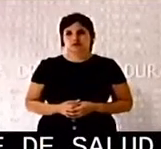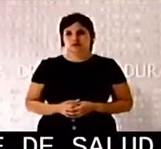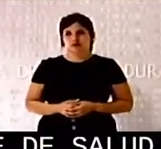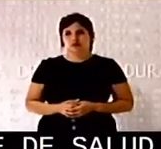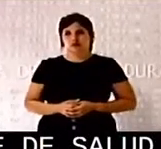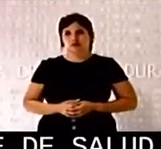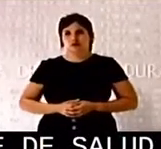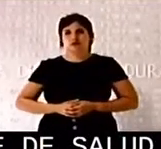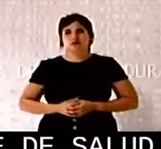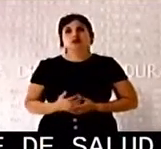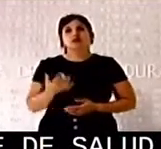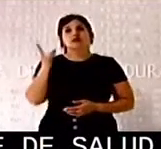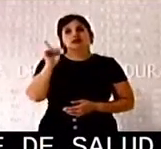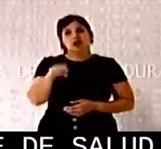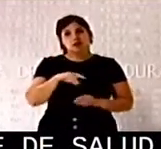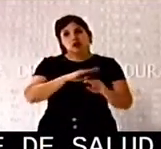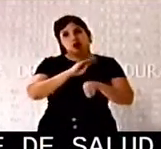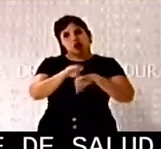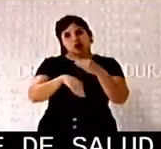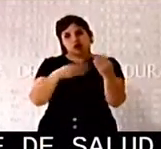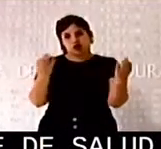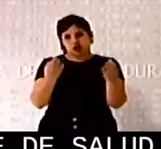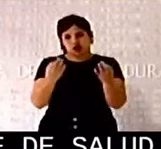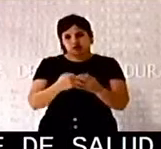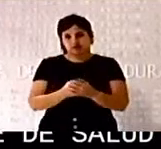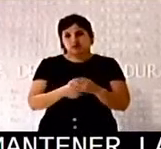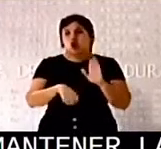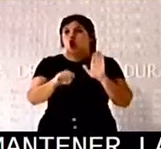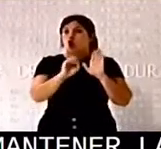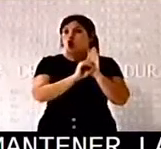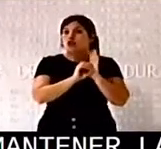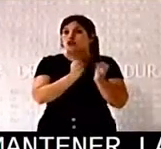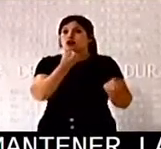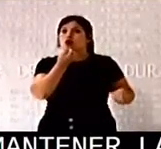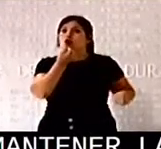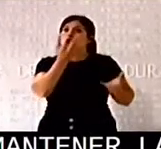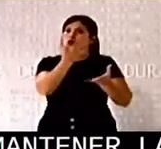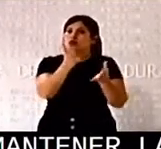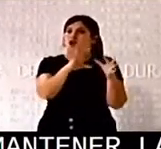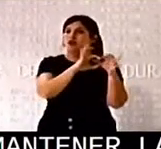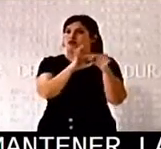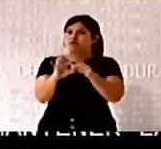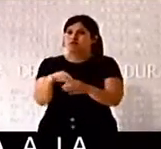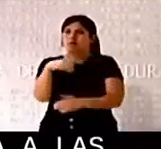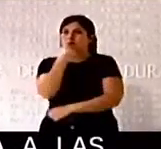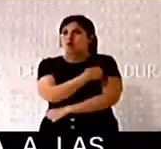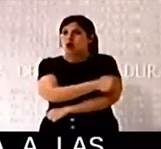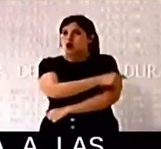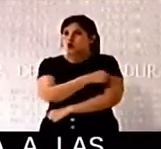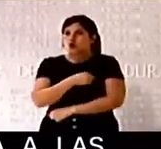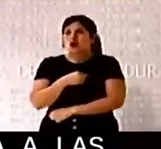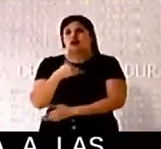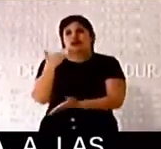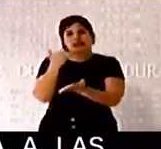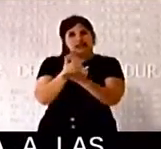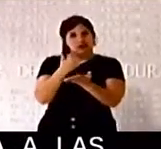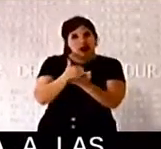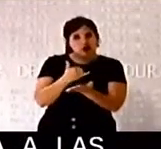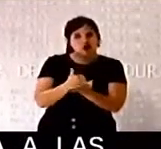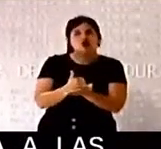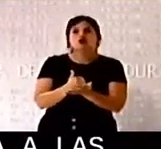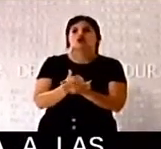Y se van a mantener las órdenes comunicadas que hacen referencia a las vacunaciones, a los cribados y